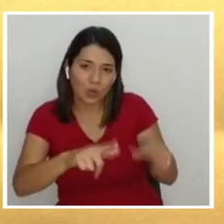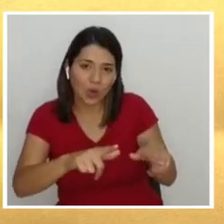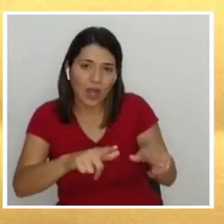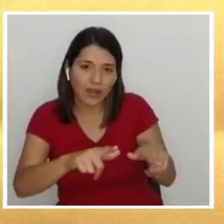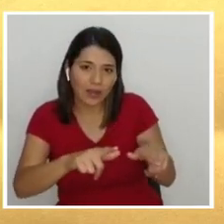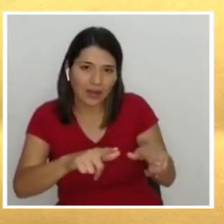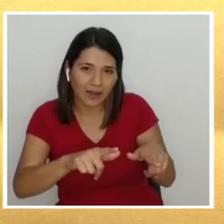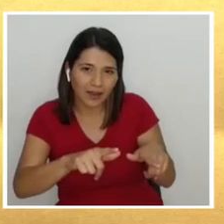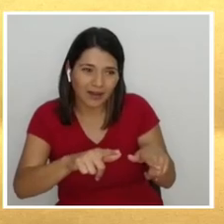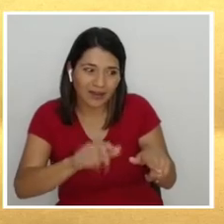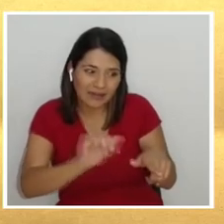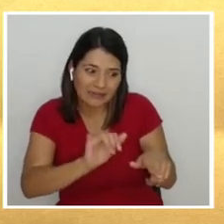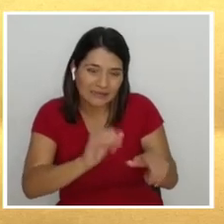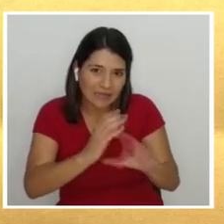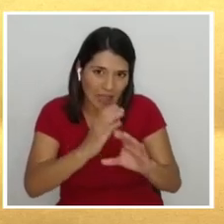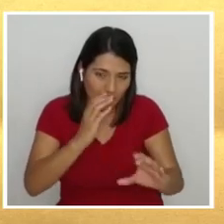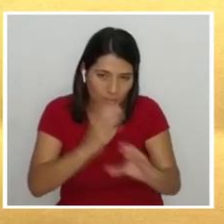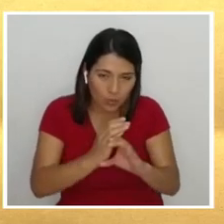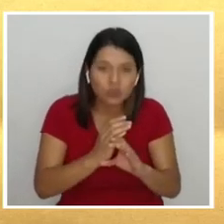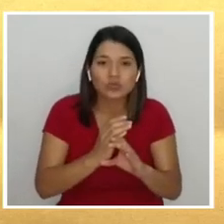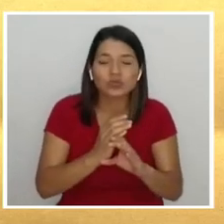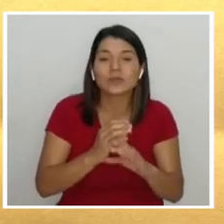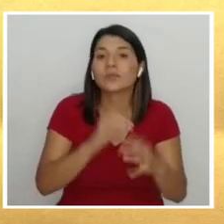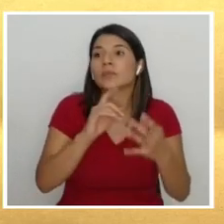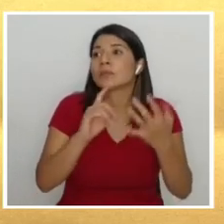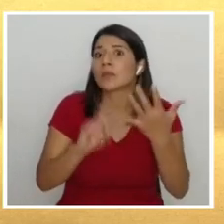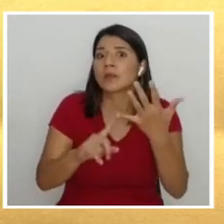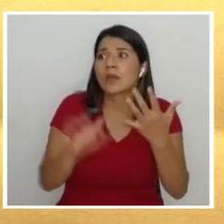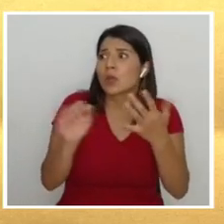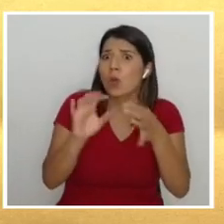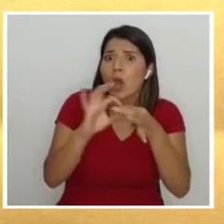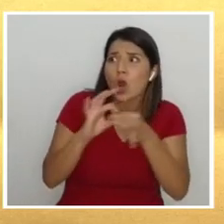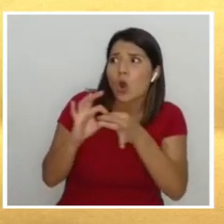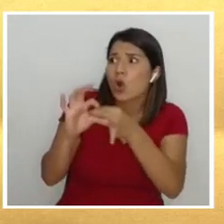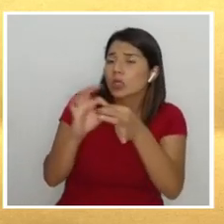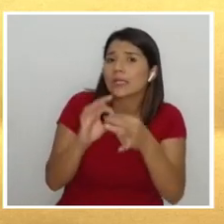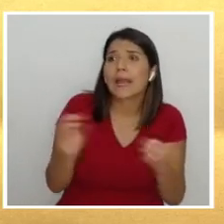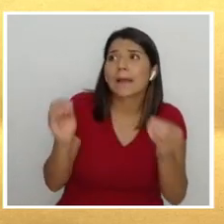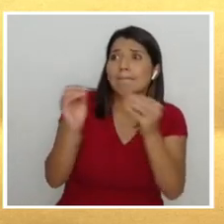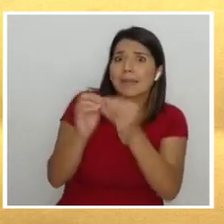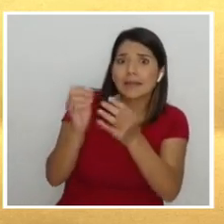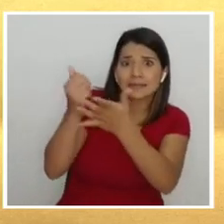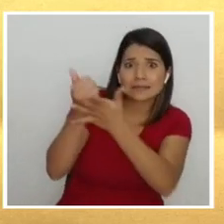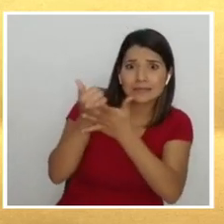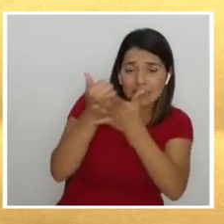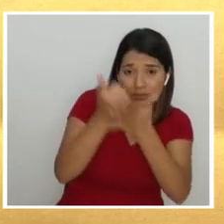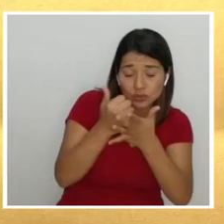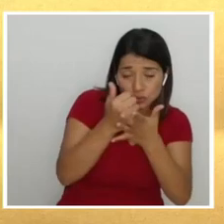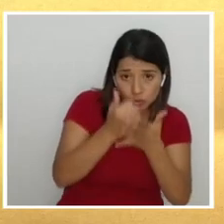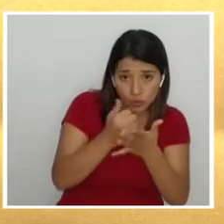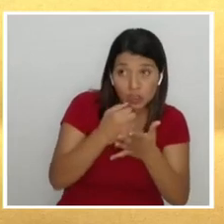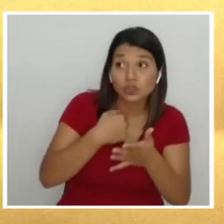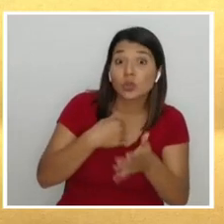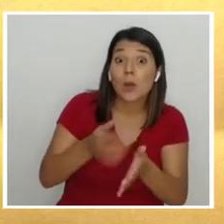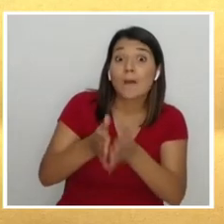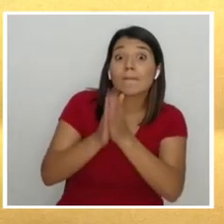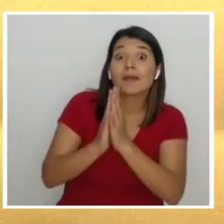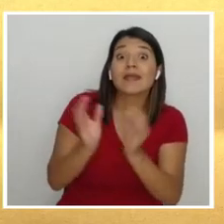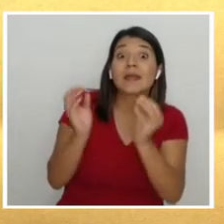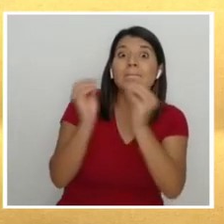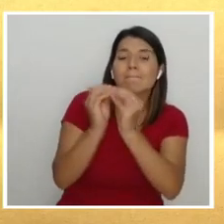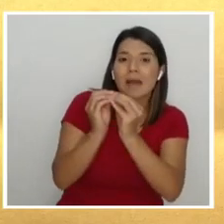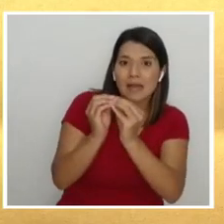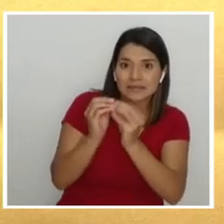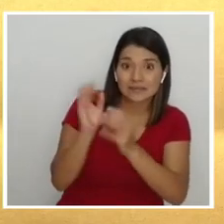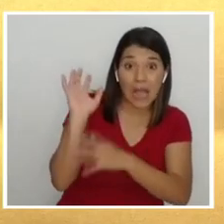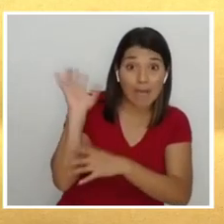Todas esas cosas, además de la coordinación de más equipo. En ese momento yo pedí más ambulancias, pedí